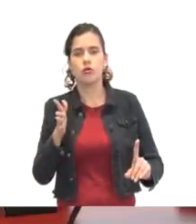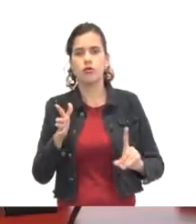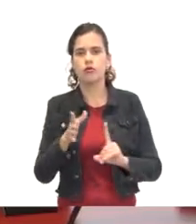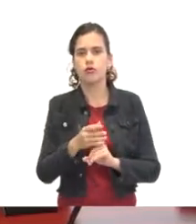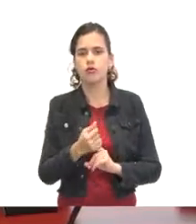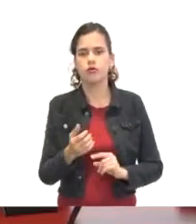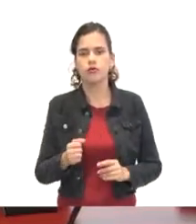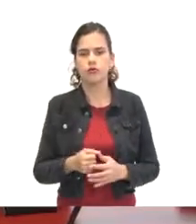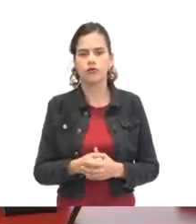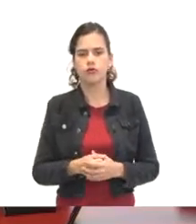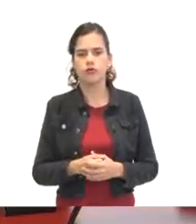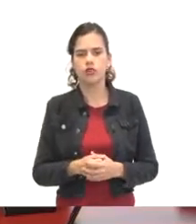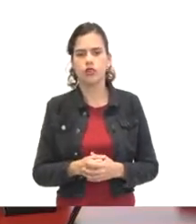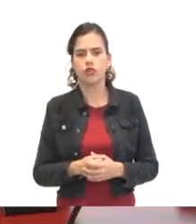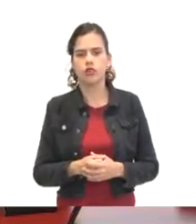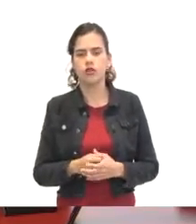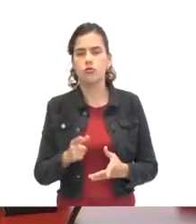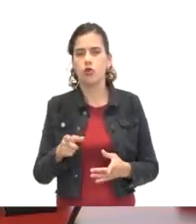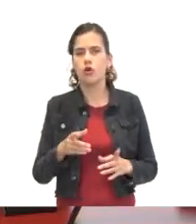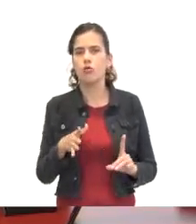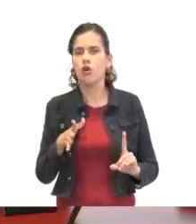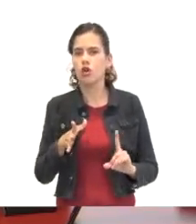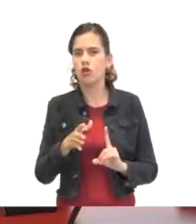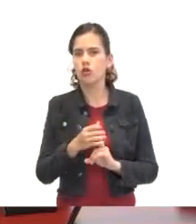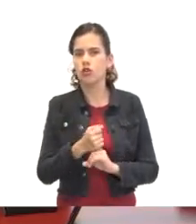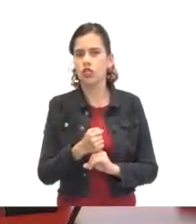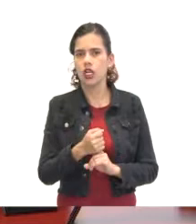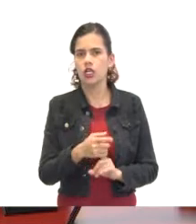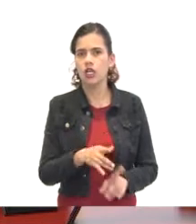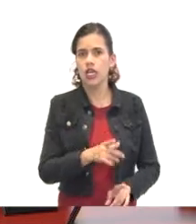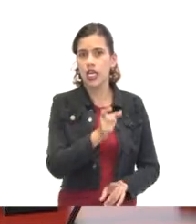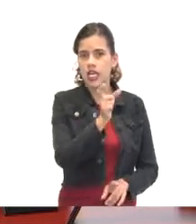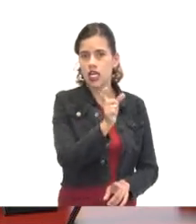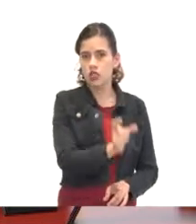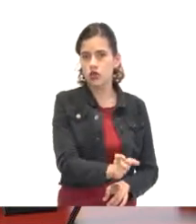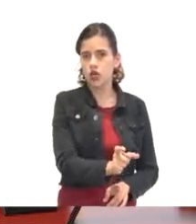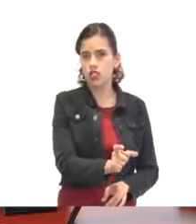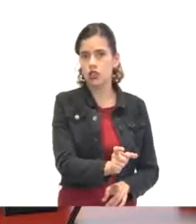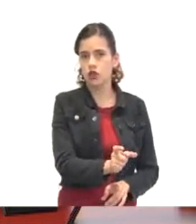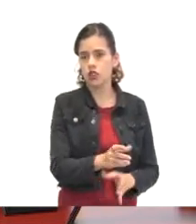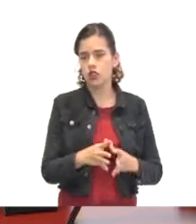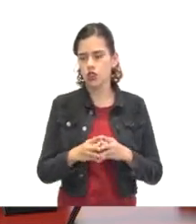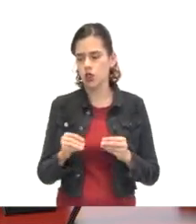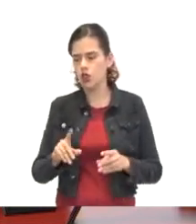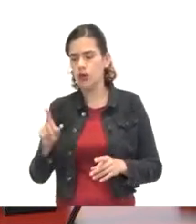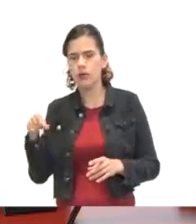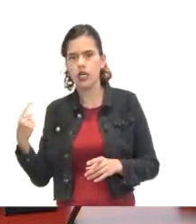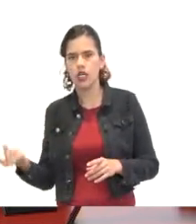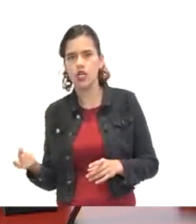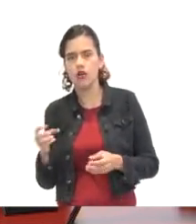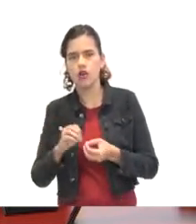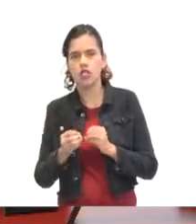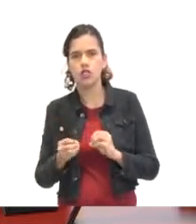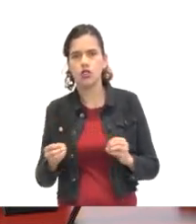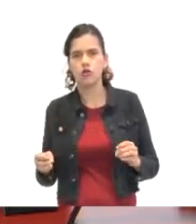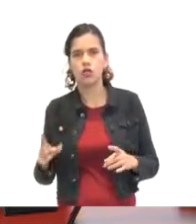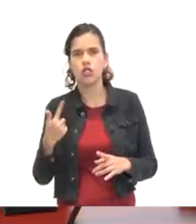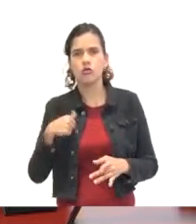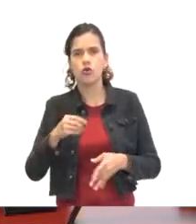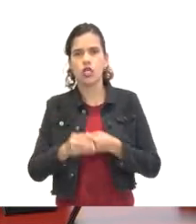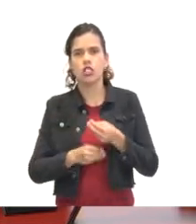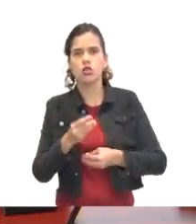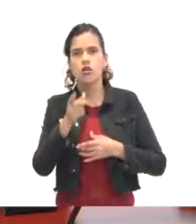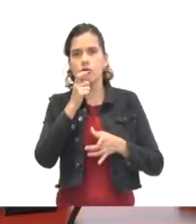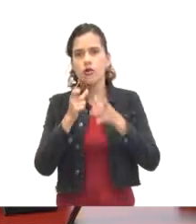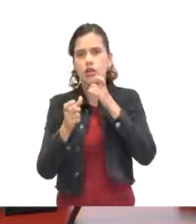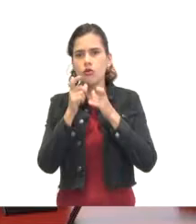identificar, en una oración estructurada podemos identificar el sujeto y el predicado, pero para identificar el sujeto debemos hacer una pregunta referente a